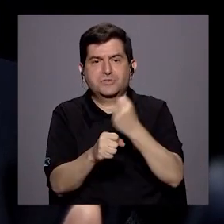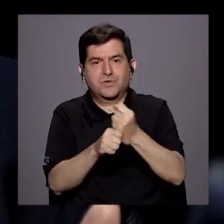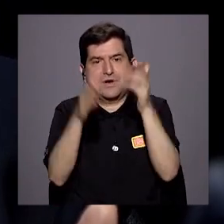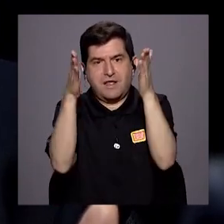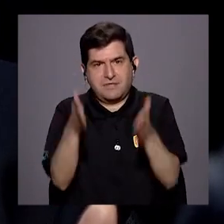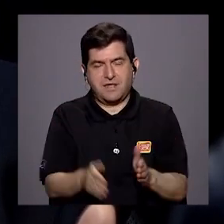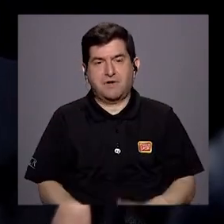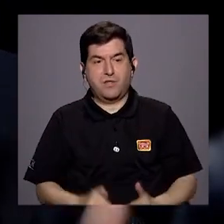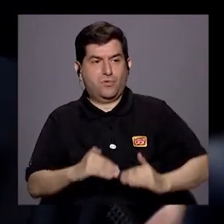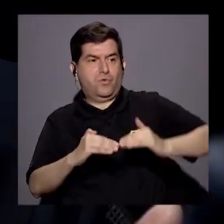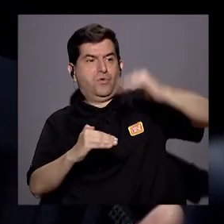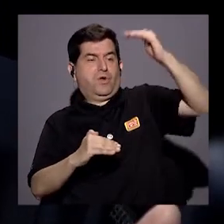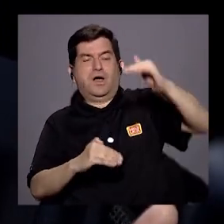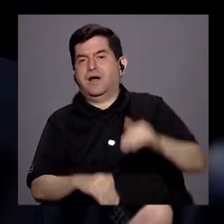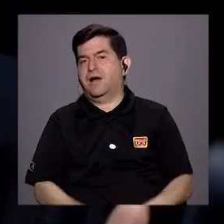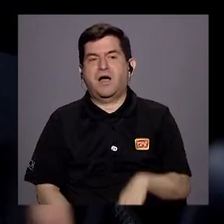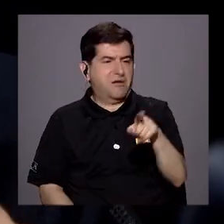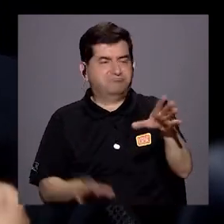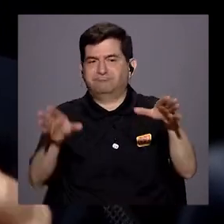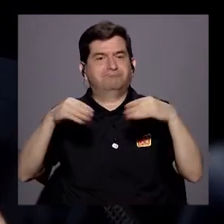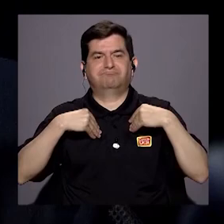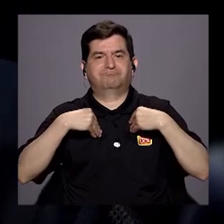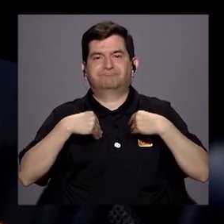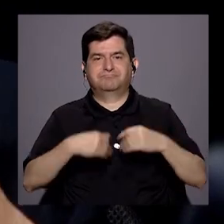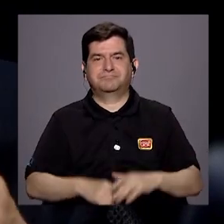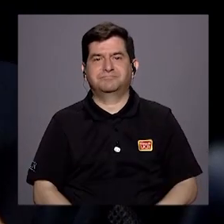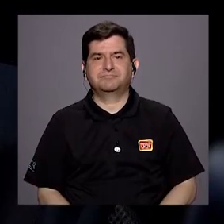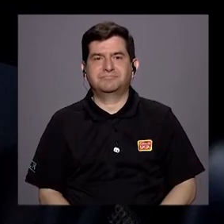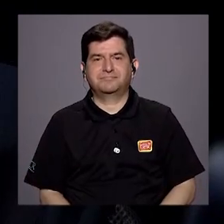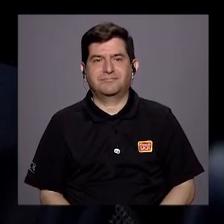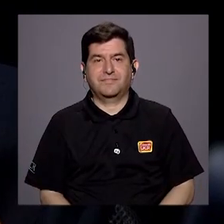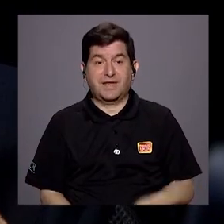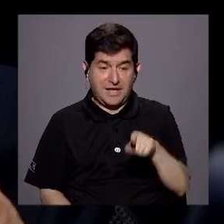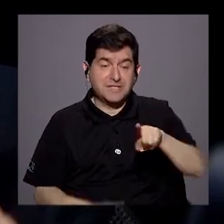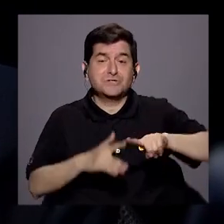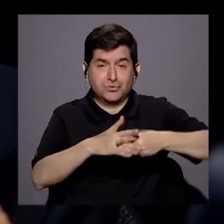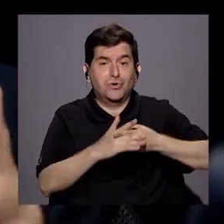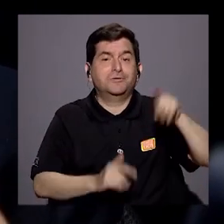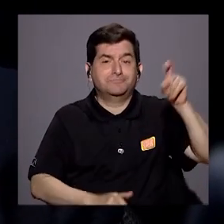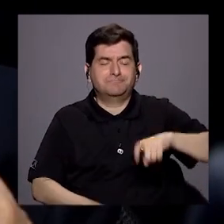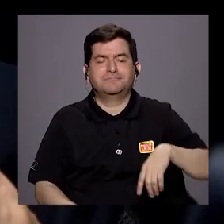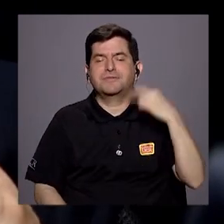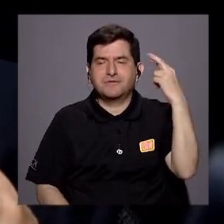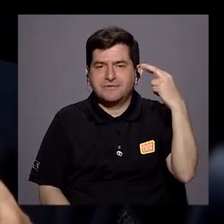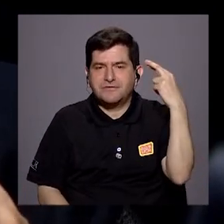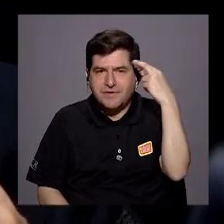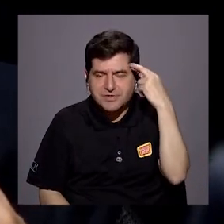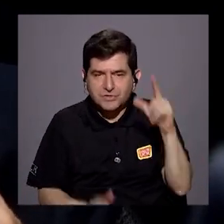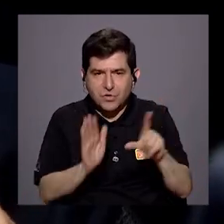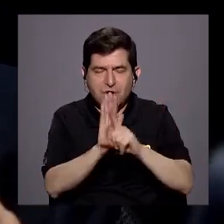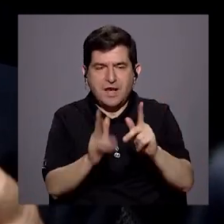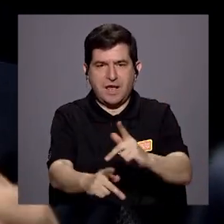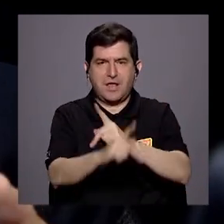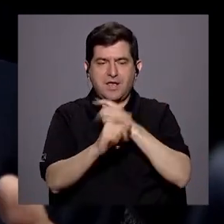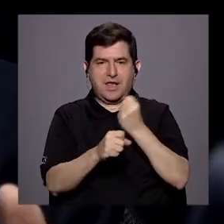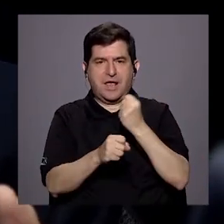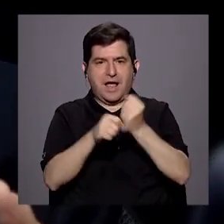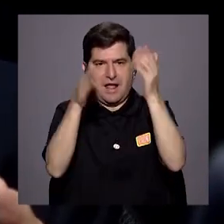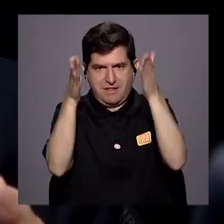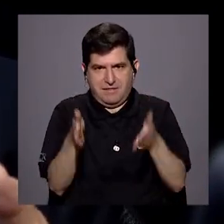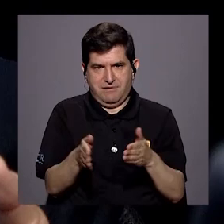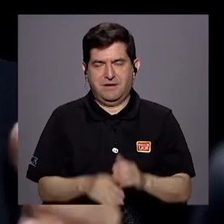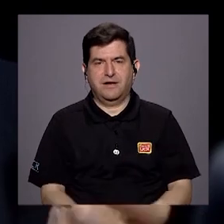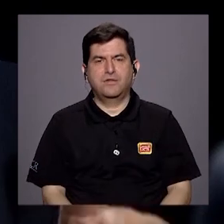probando es tan alta que no lo admitirían entonces esto te llevo estos ajustes para eso se hizo la ley de protección al trabajo y por